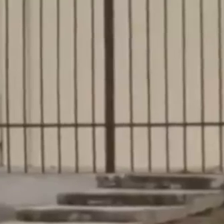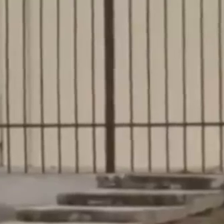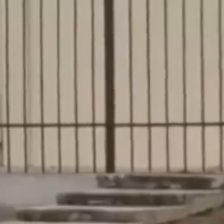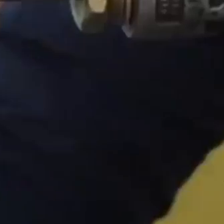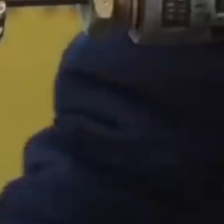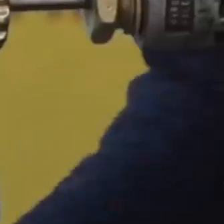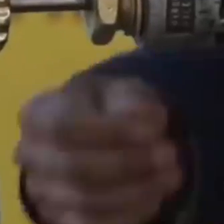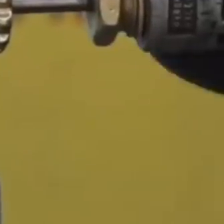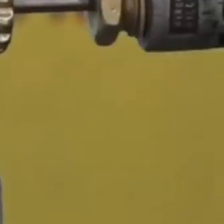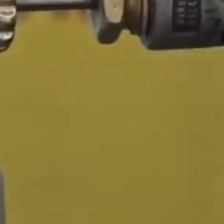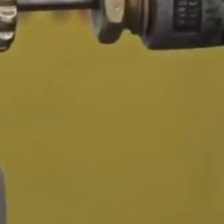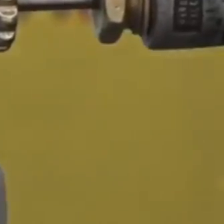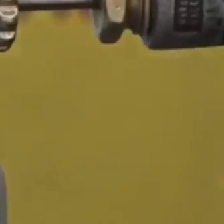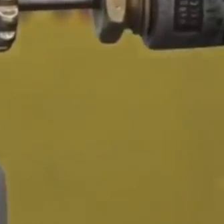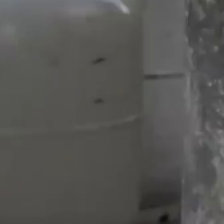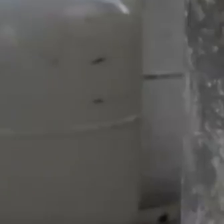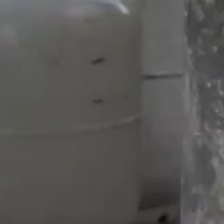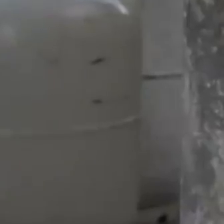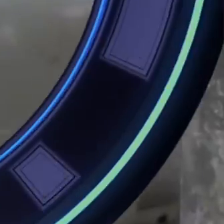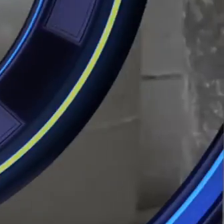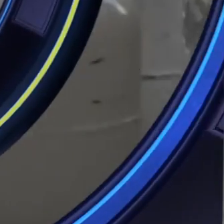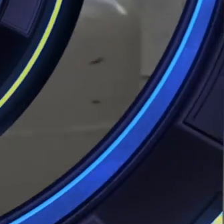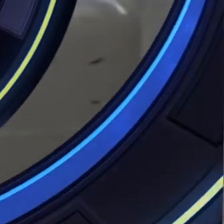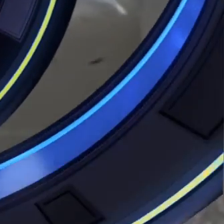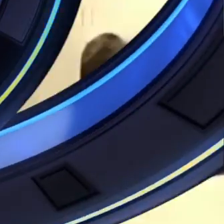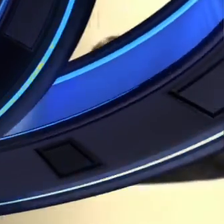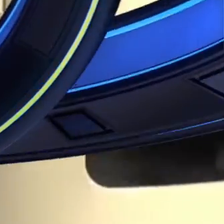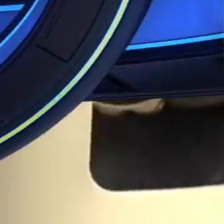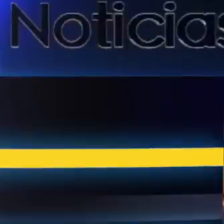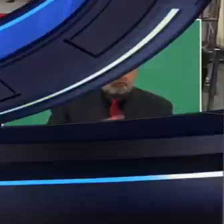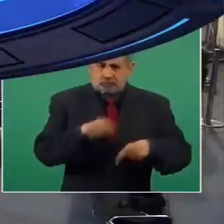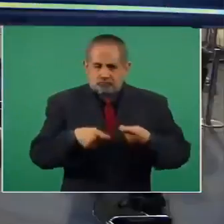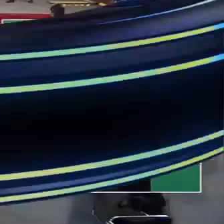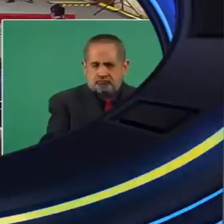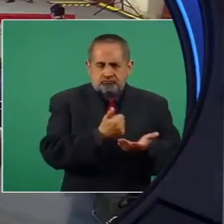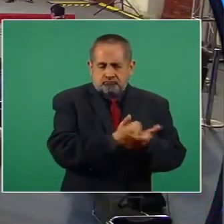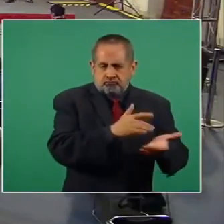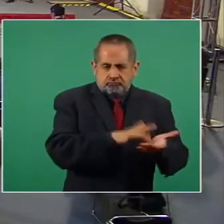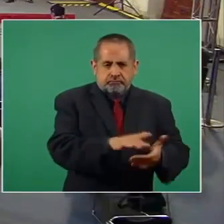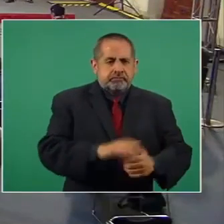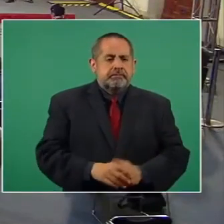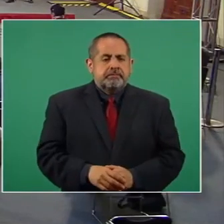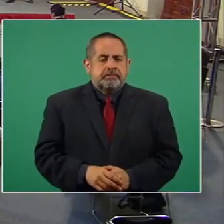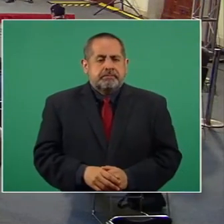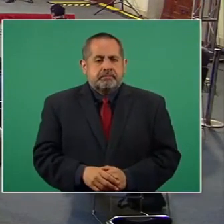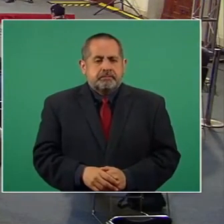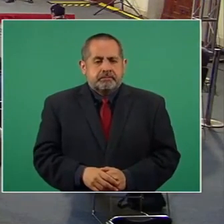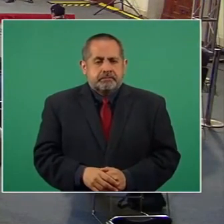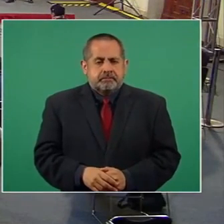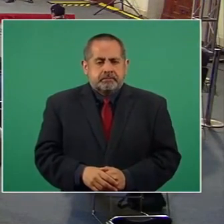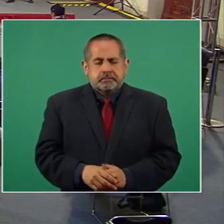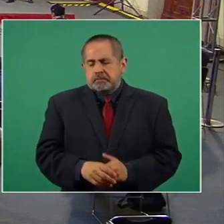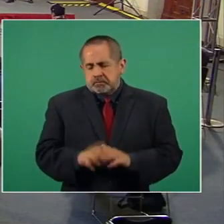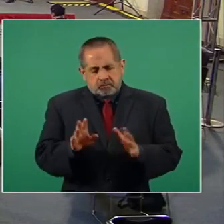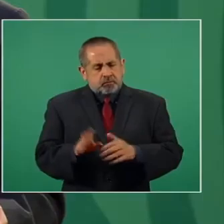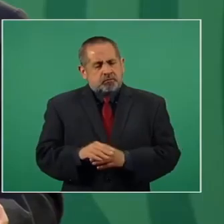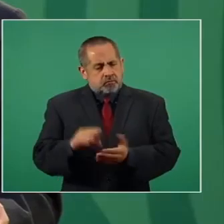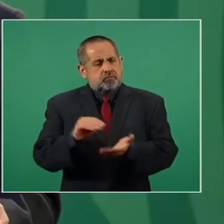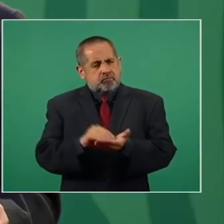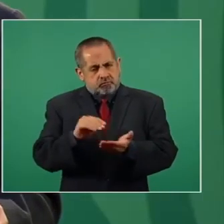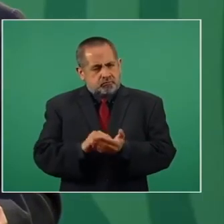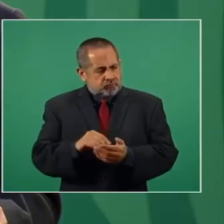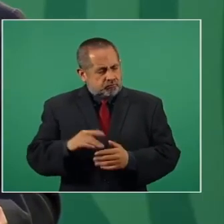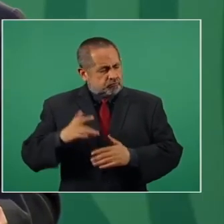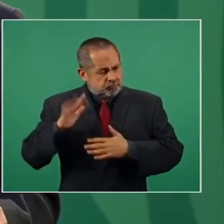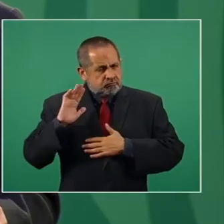avancen los días, llegarán a ser totales, especialmente el viernes y sábado. Pues vamos a continuar